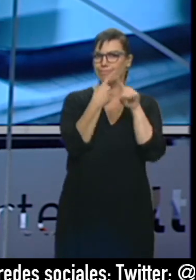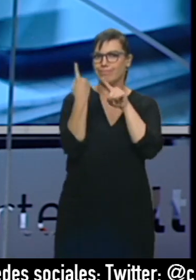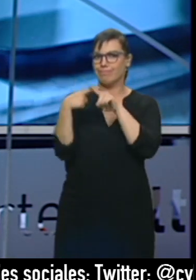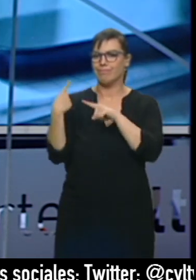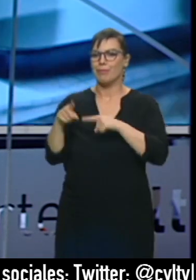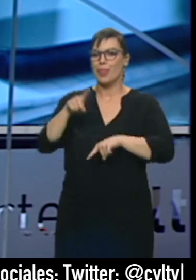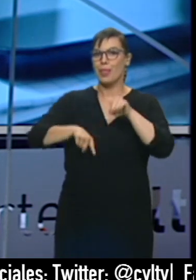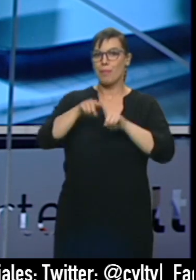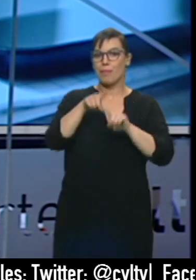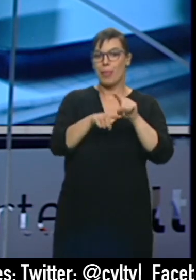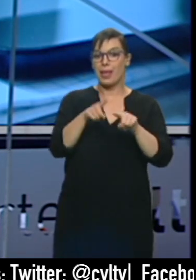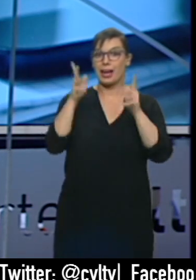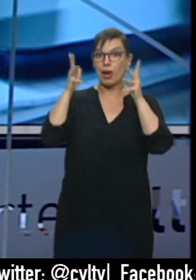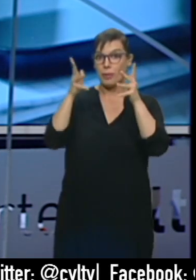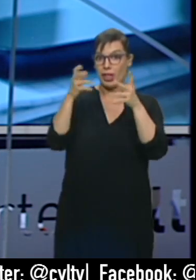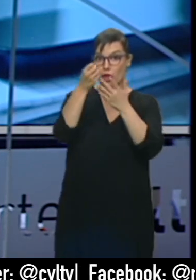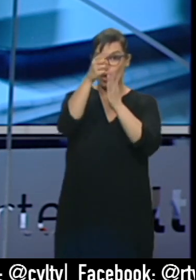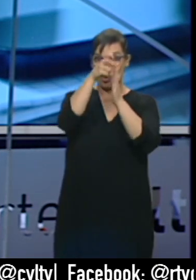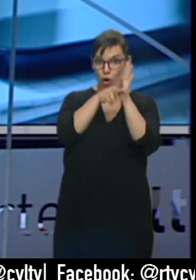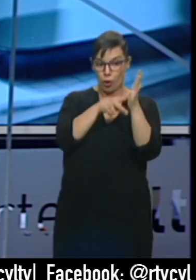en la interpretación de las recomendaciones.